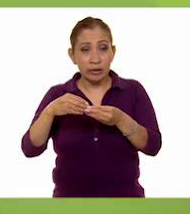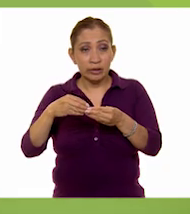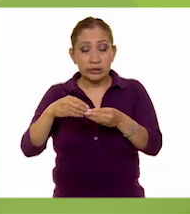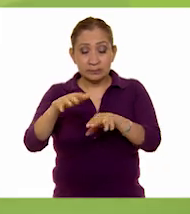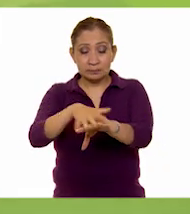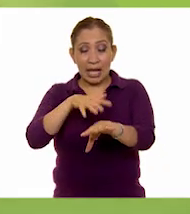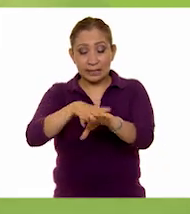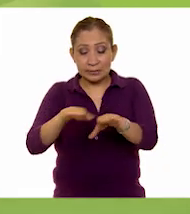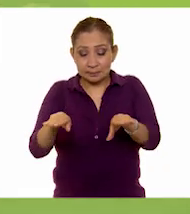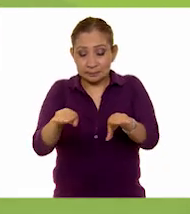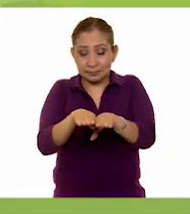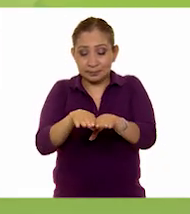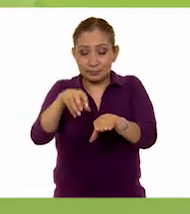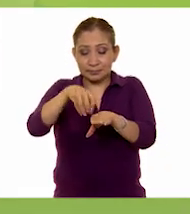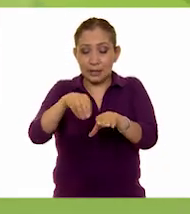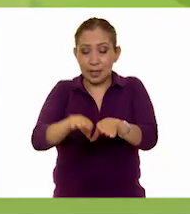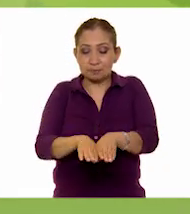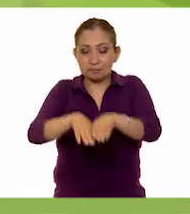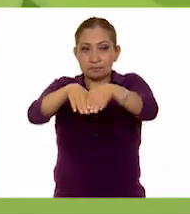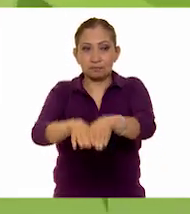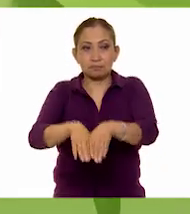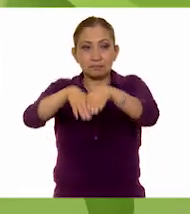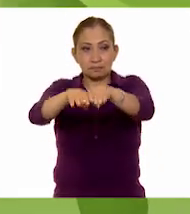pies y saltar.